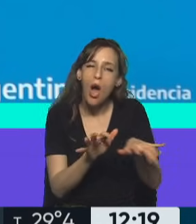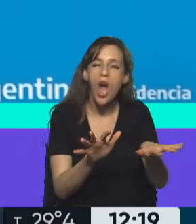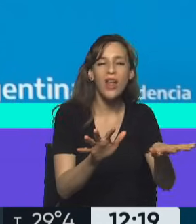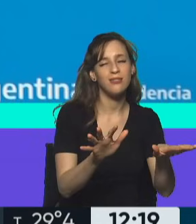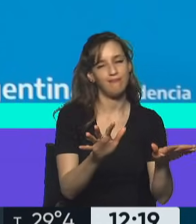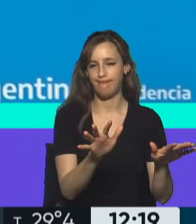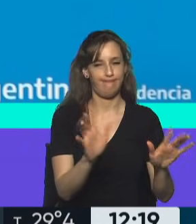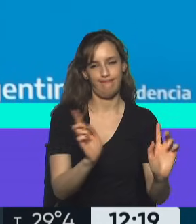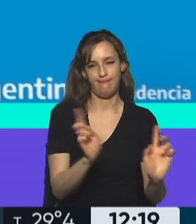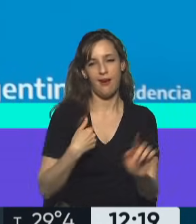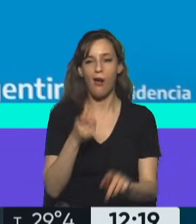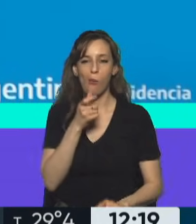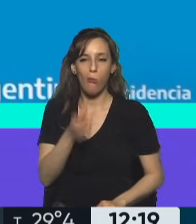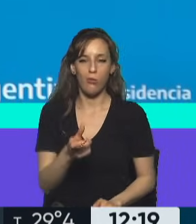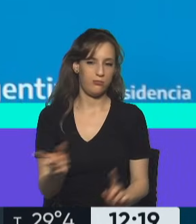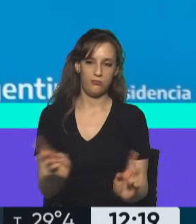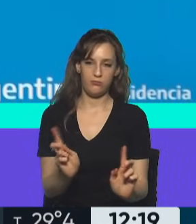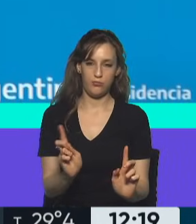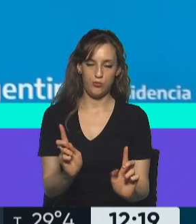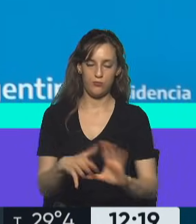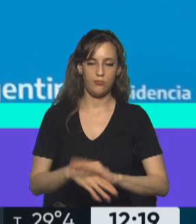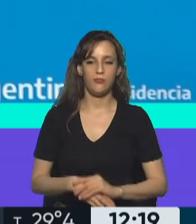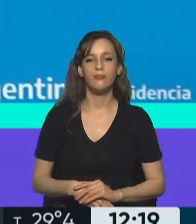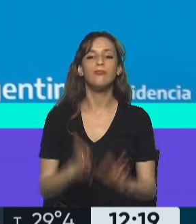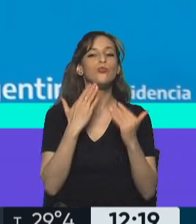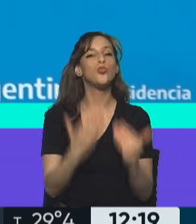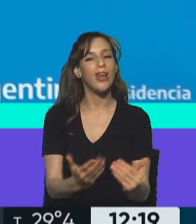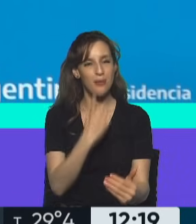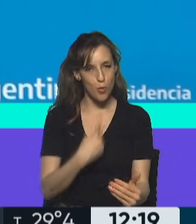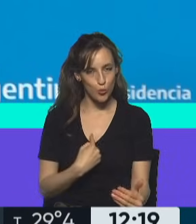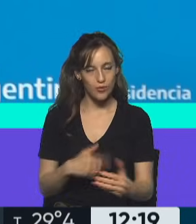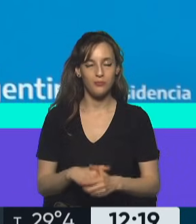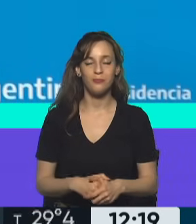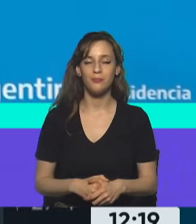sean rumores y trascendidos, no respondemos sobre rumores y trascendidos. Muchas gracias por la pregunta.